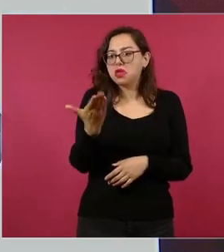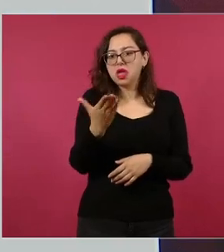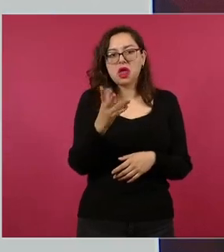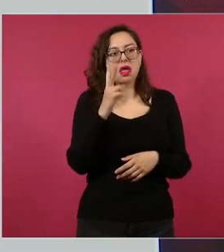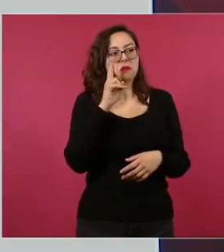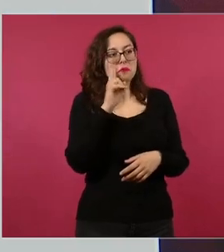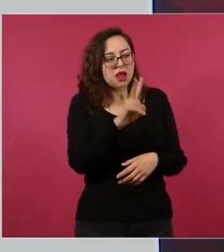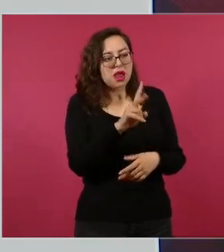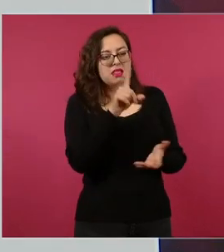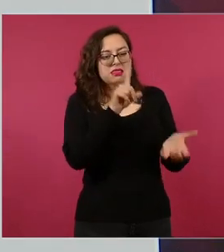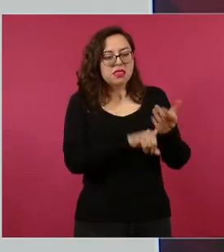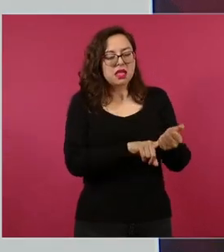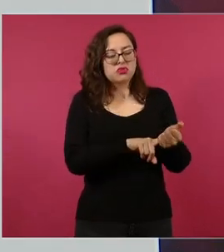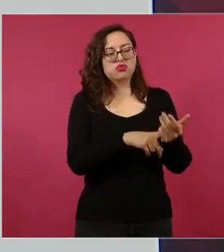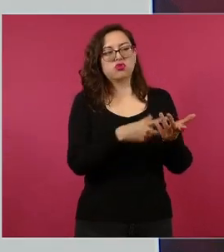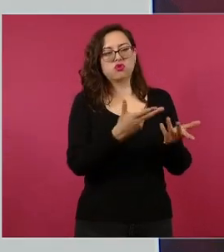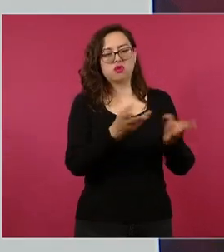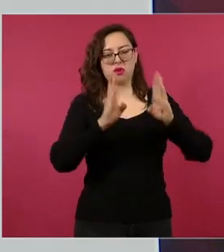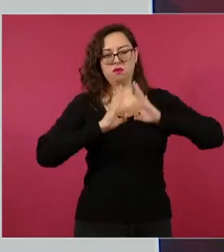una revisión.